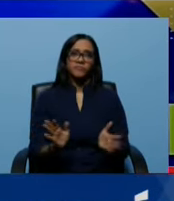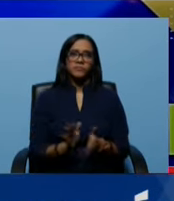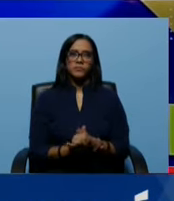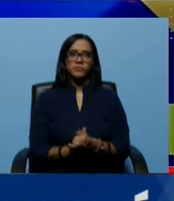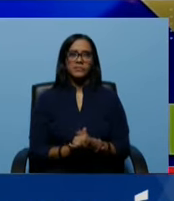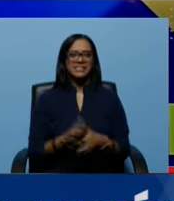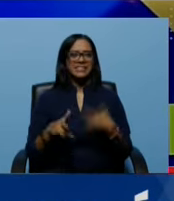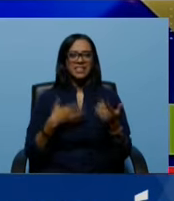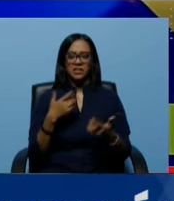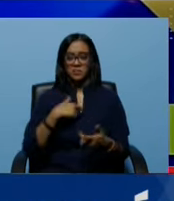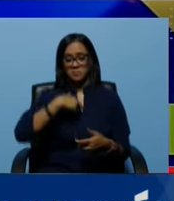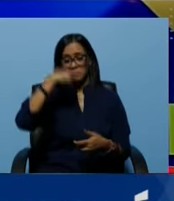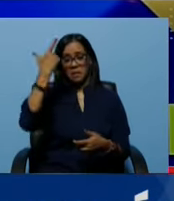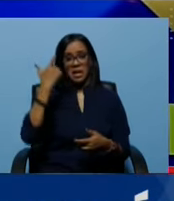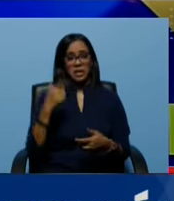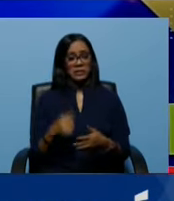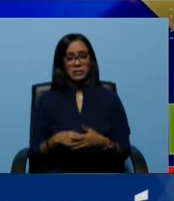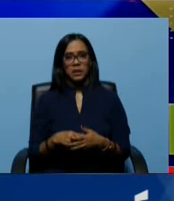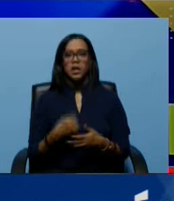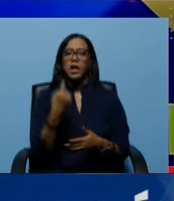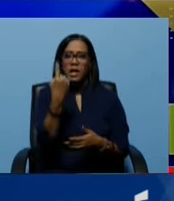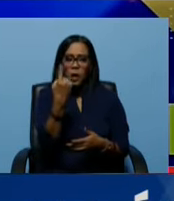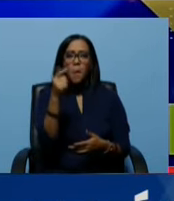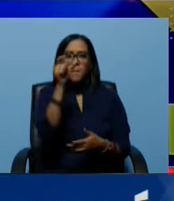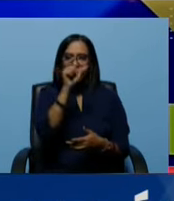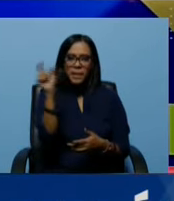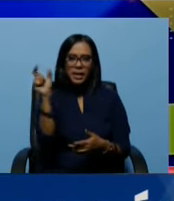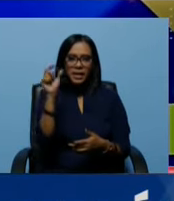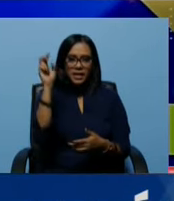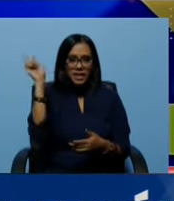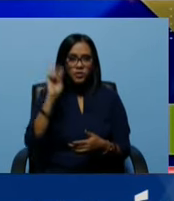Siento pena ajena que un venezolano